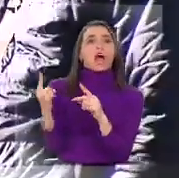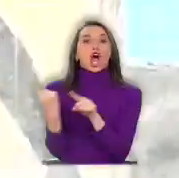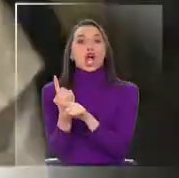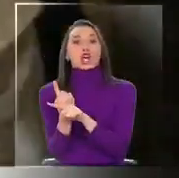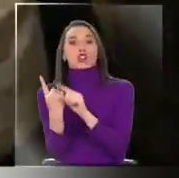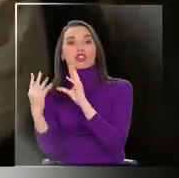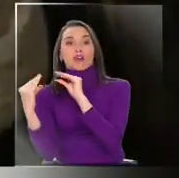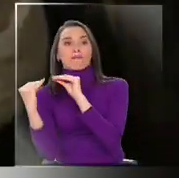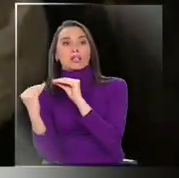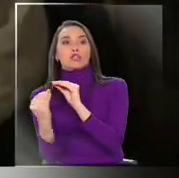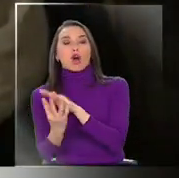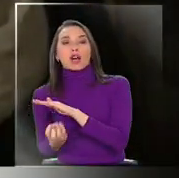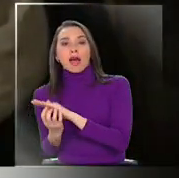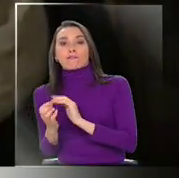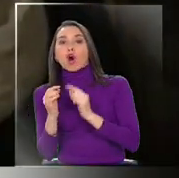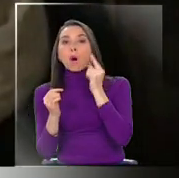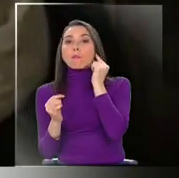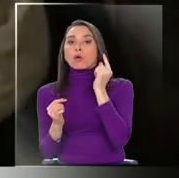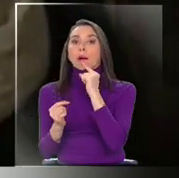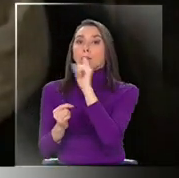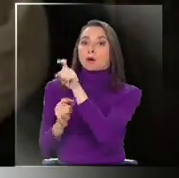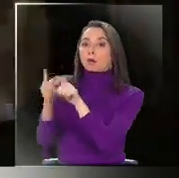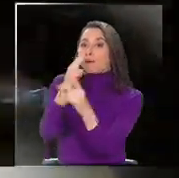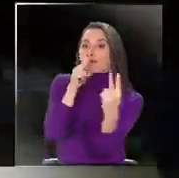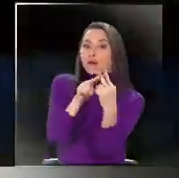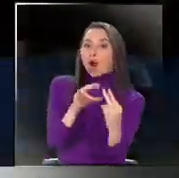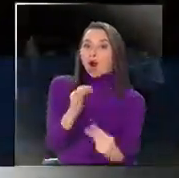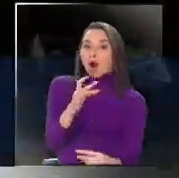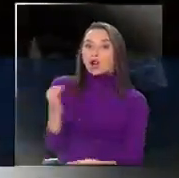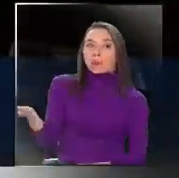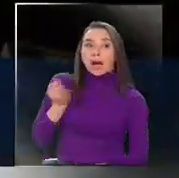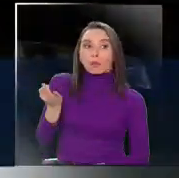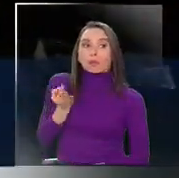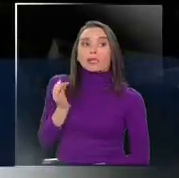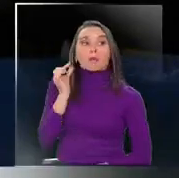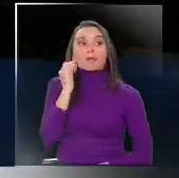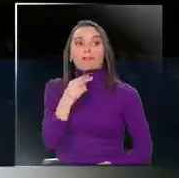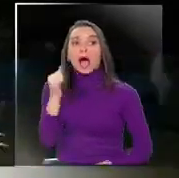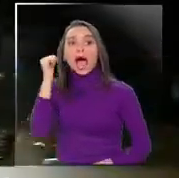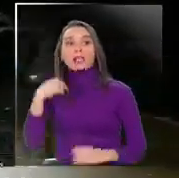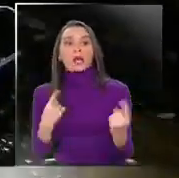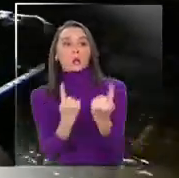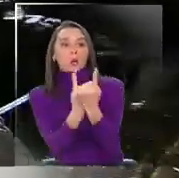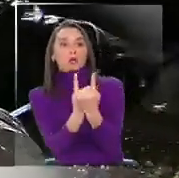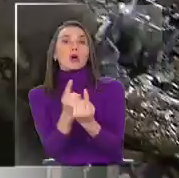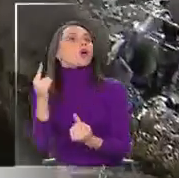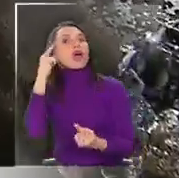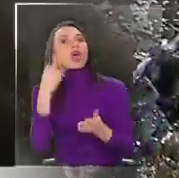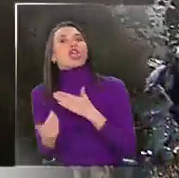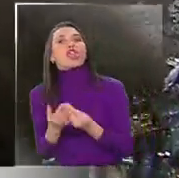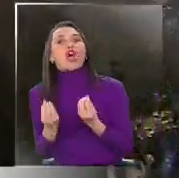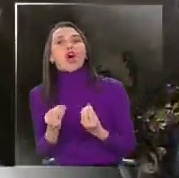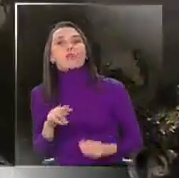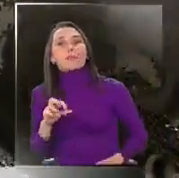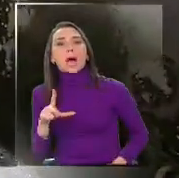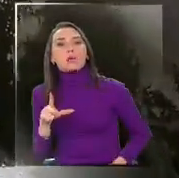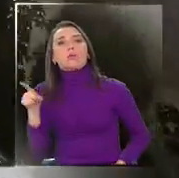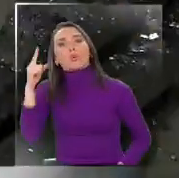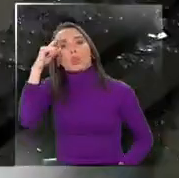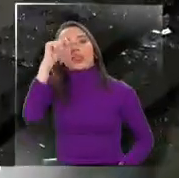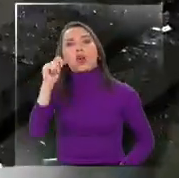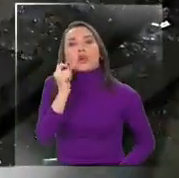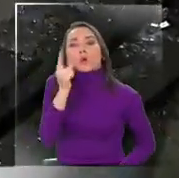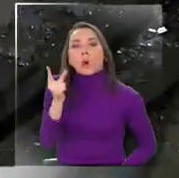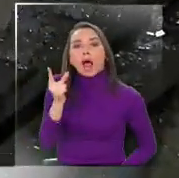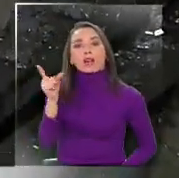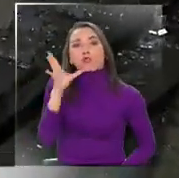conversación. ¿Y han visto a Jorge ahora como para que él corrobore tu historia? Sí, yo me junté con él. ¿Y qué pensáis? ¿Dónde está el Manuel? ¿Cuál es tu hipótesis? No